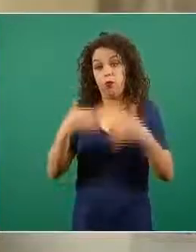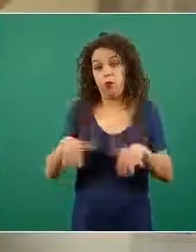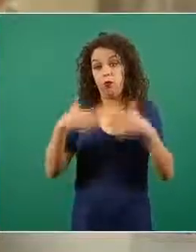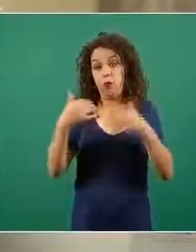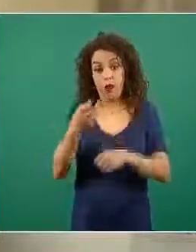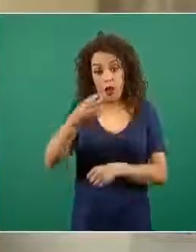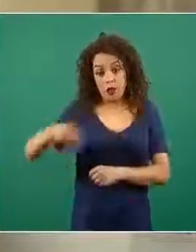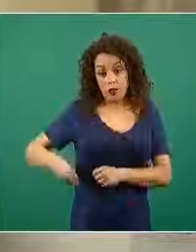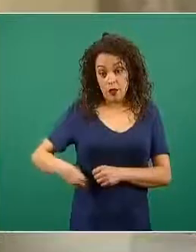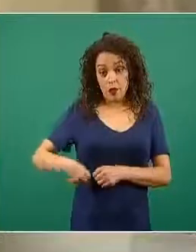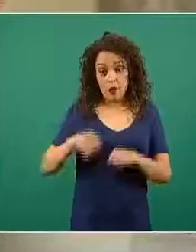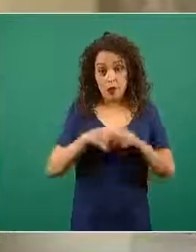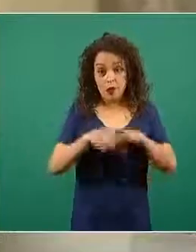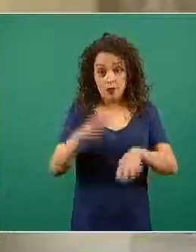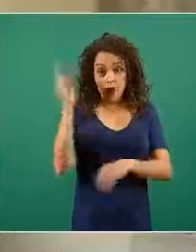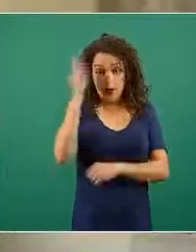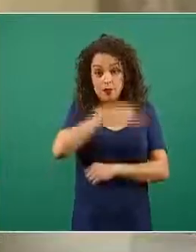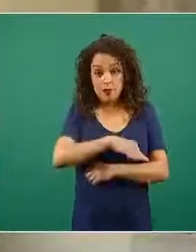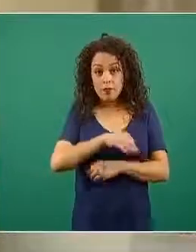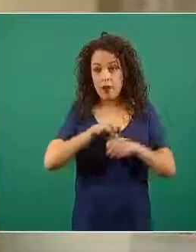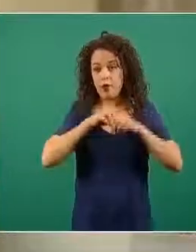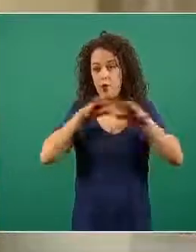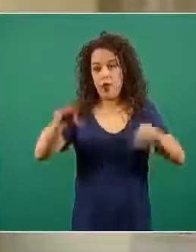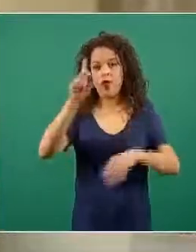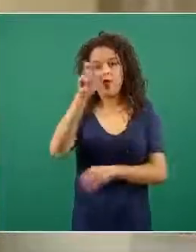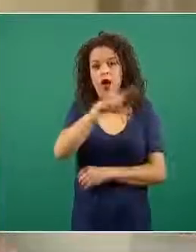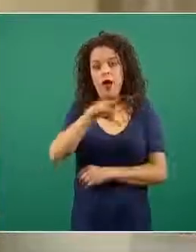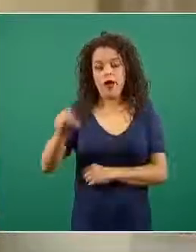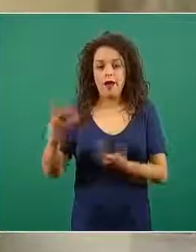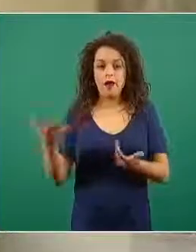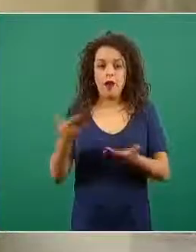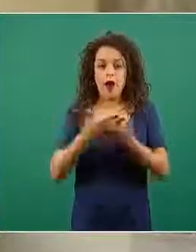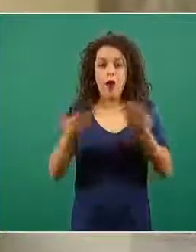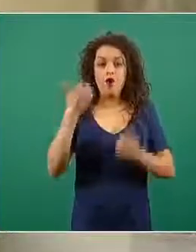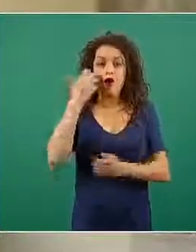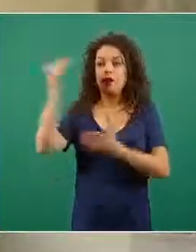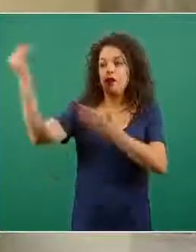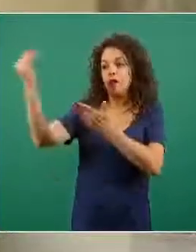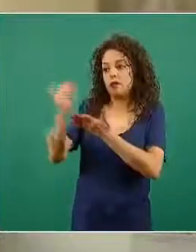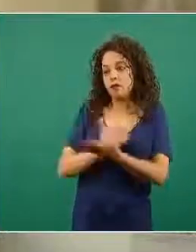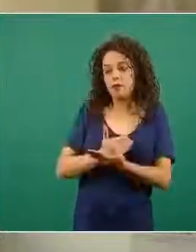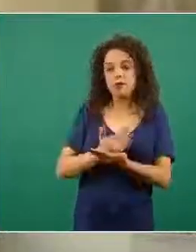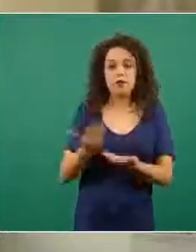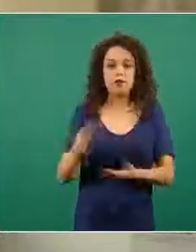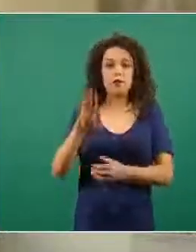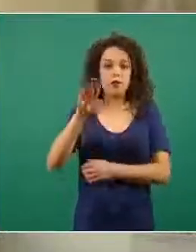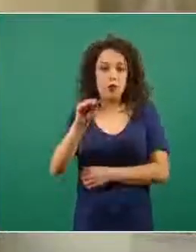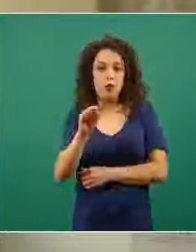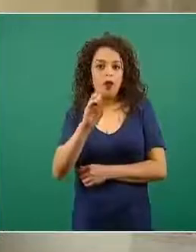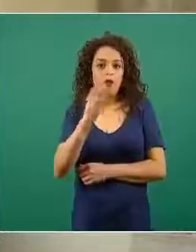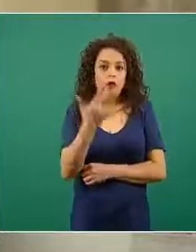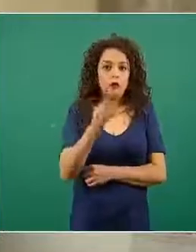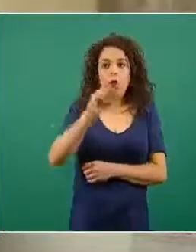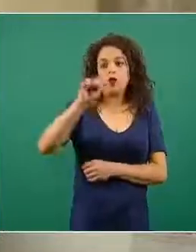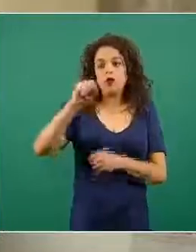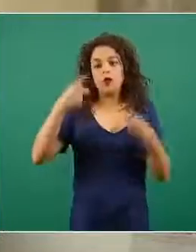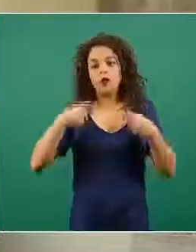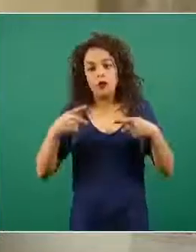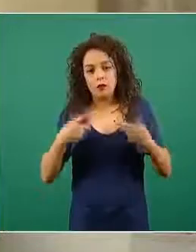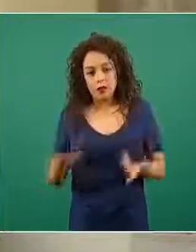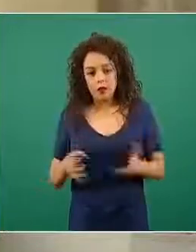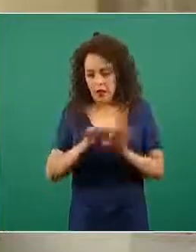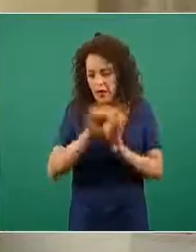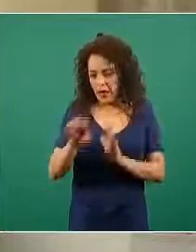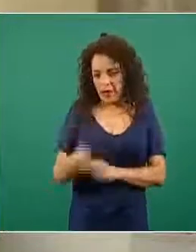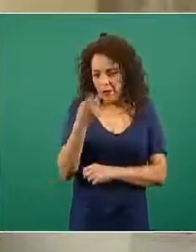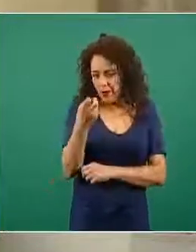mensaje, a lo mejor ahora se van a querer vacunar, no sé, unas 90, 50, 60, algo así. Entonces, que pudiéramos ver o que